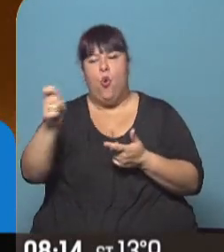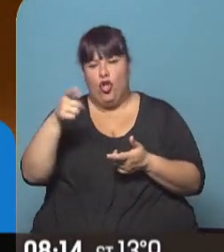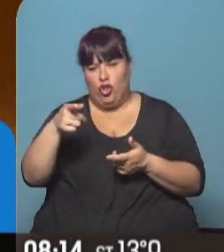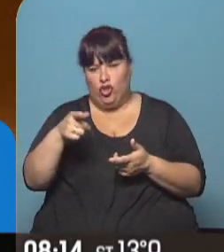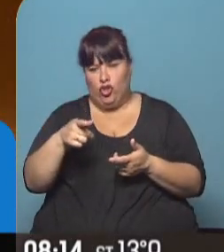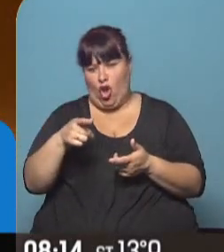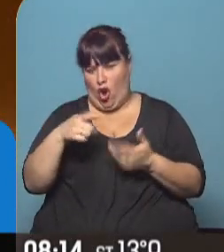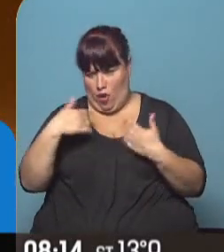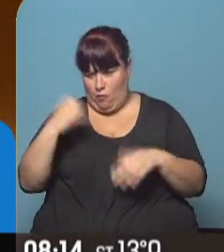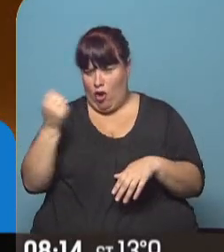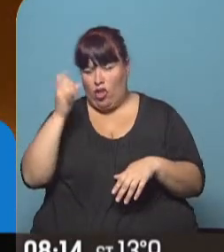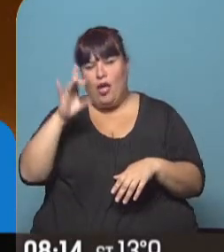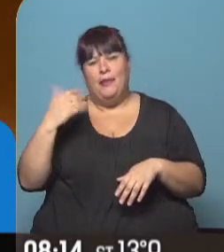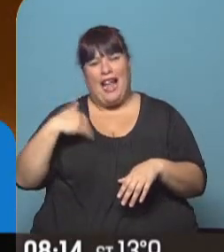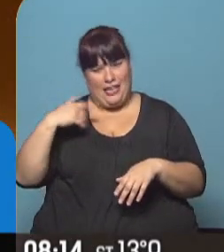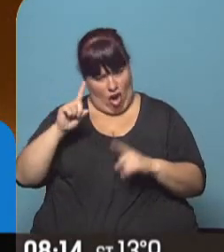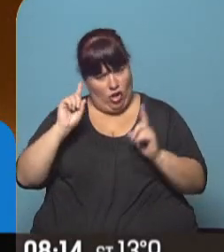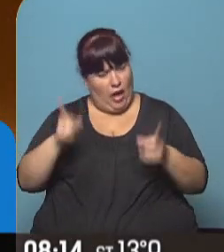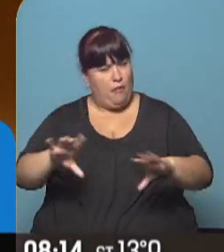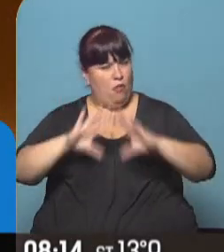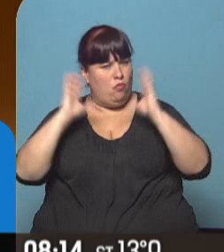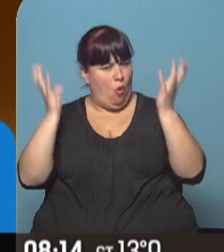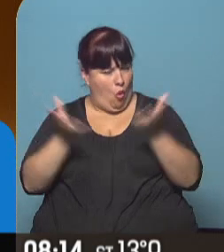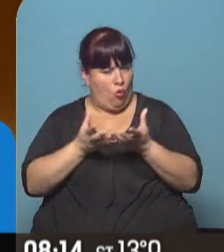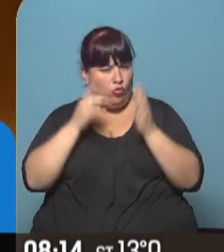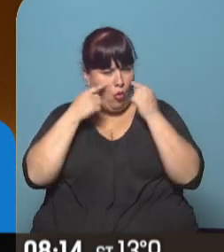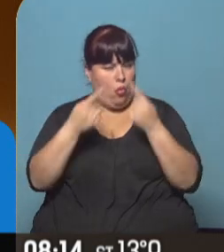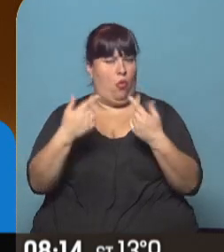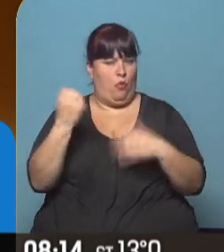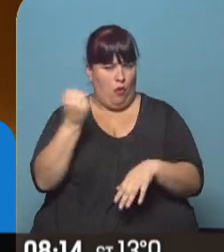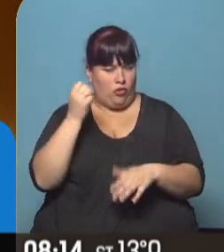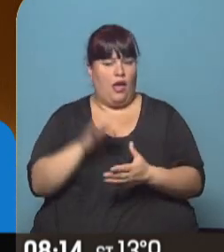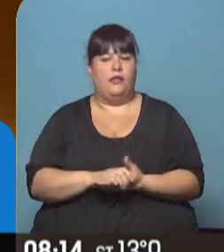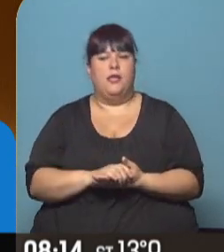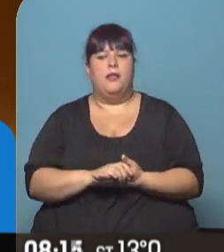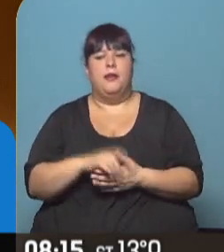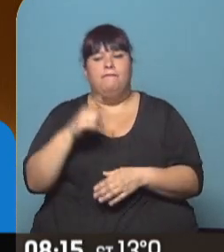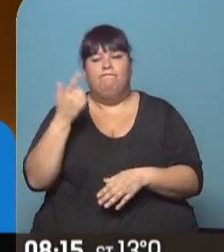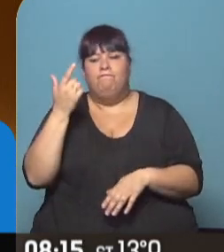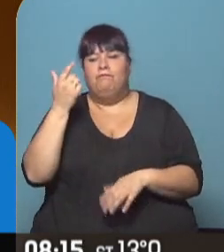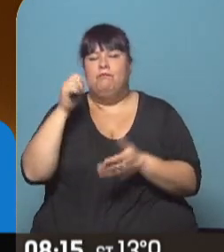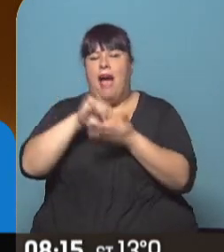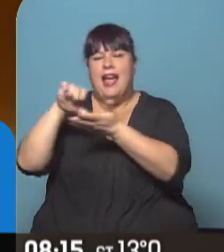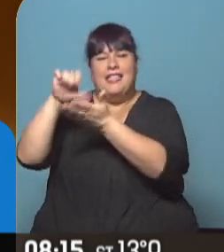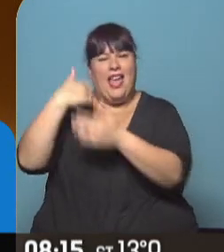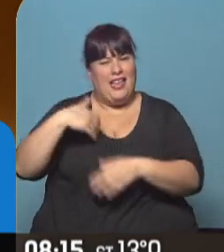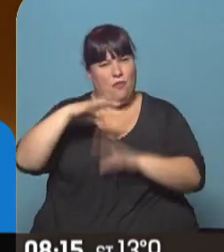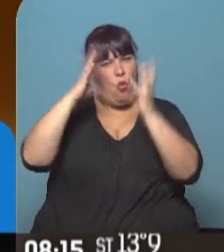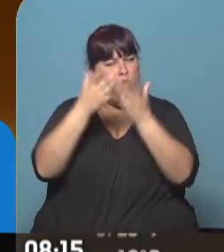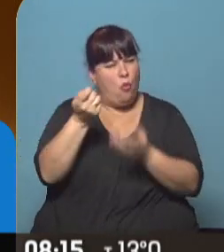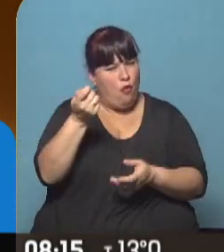es valorado no solamente a nivel nacional sino a nivel también internacional es uno de los pocos países en el mundo en donde